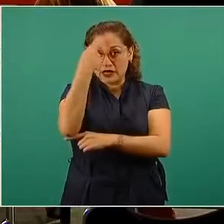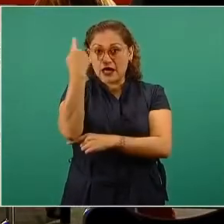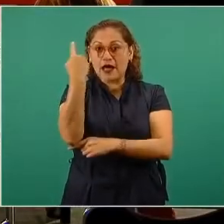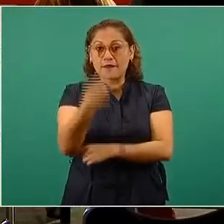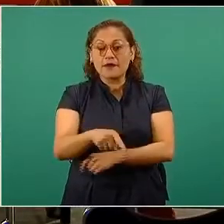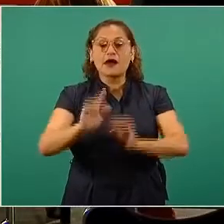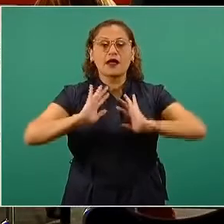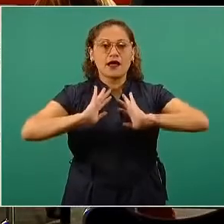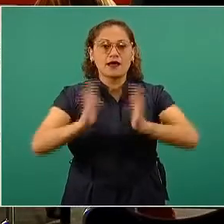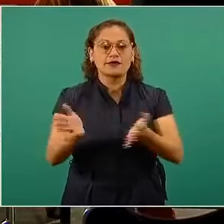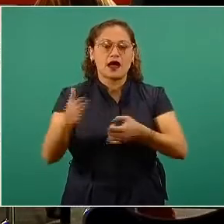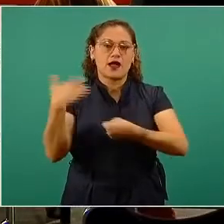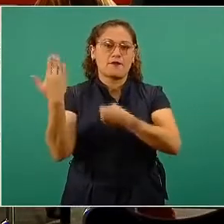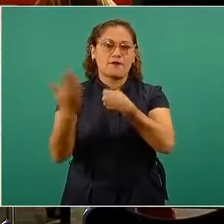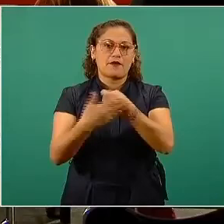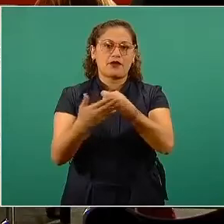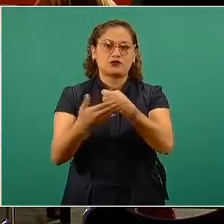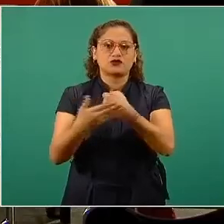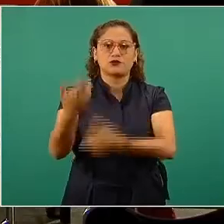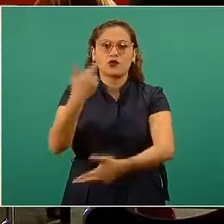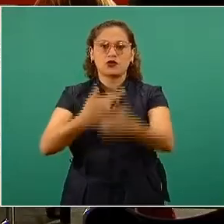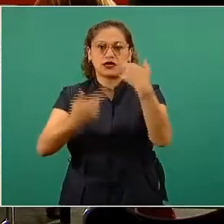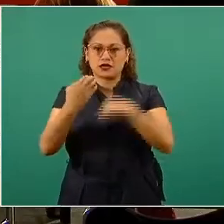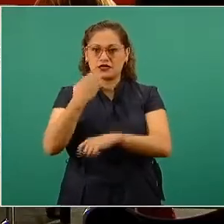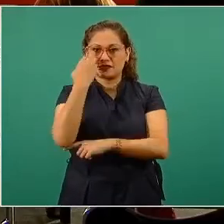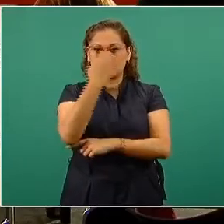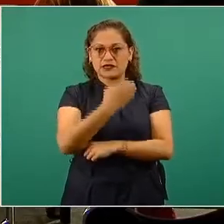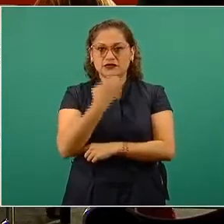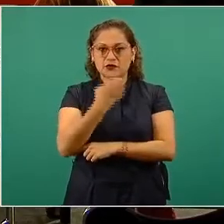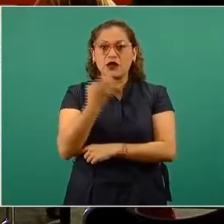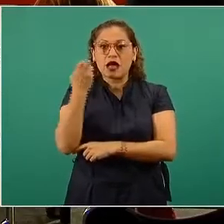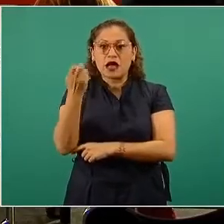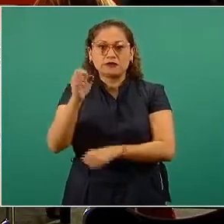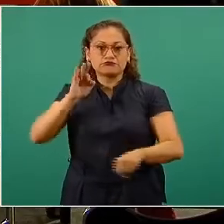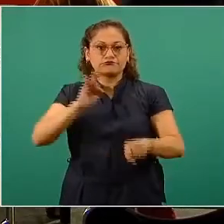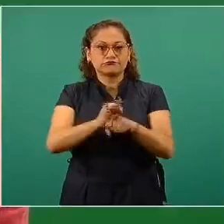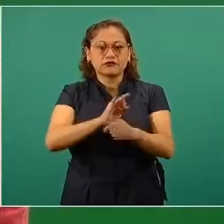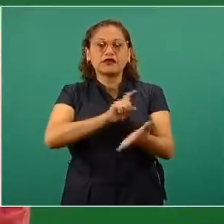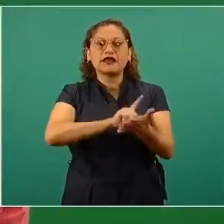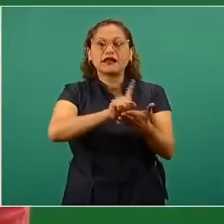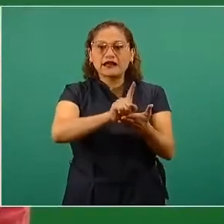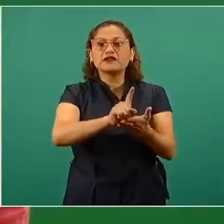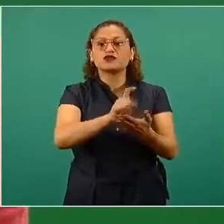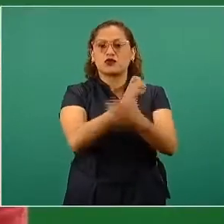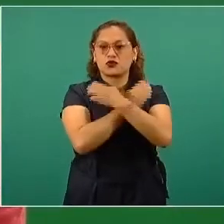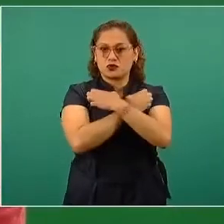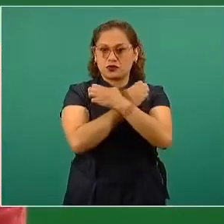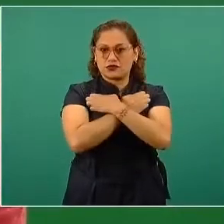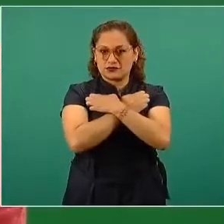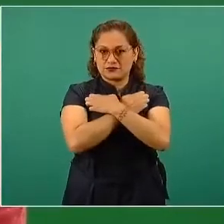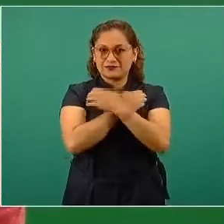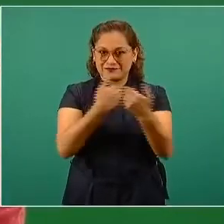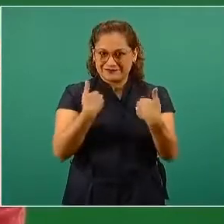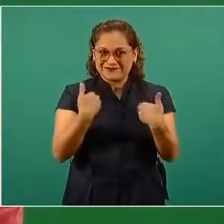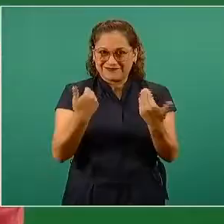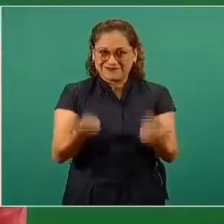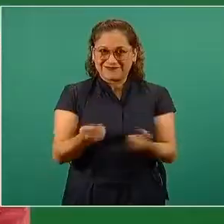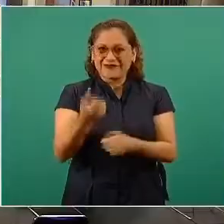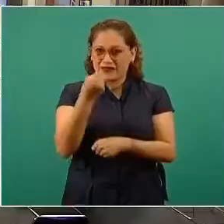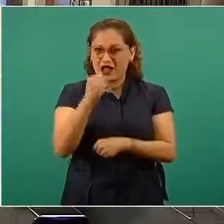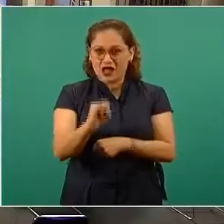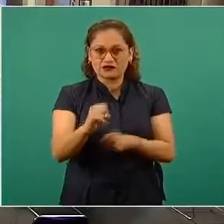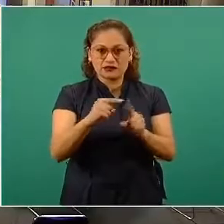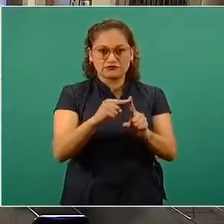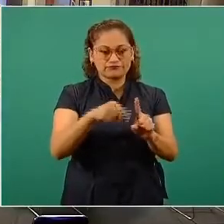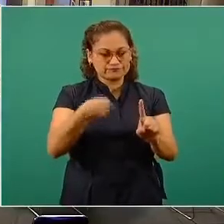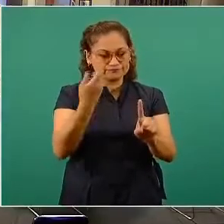el funcionamiento del sistema educativo para garantizar el derecho a la educación. Entonces, esa es la manera en que ha operado y seguimos,